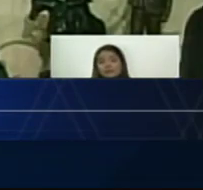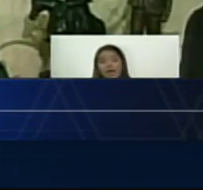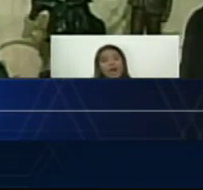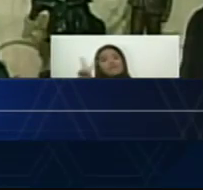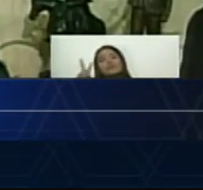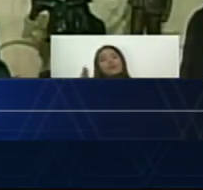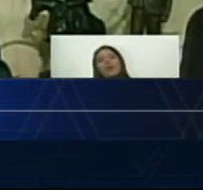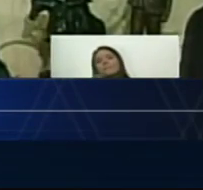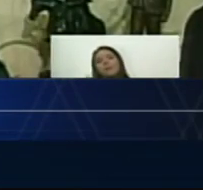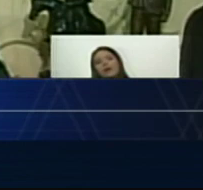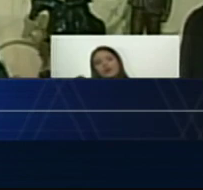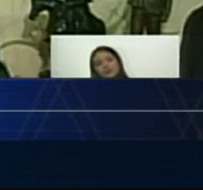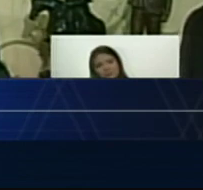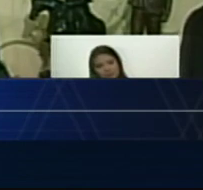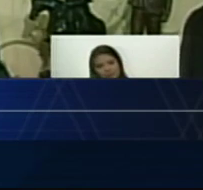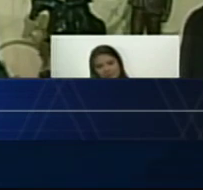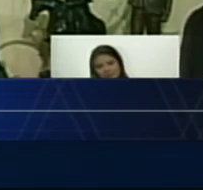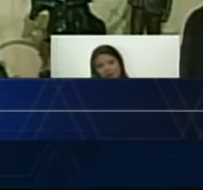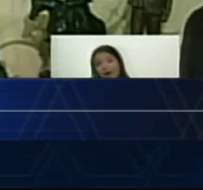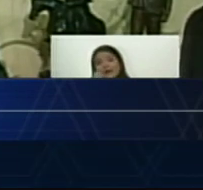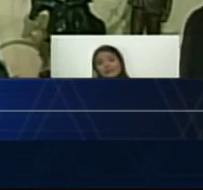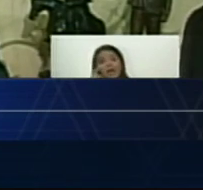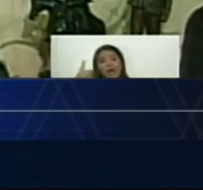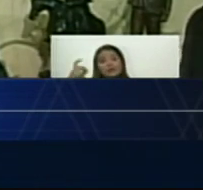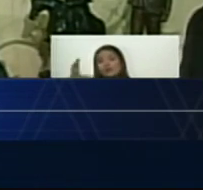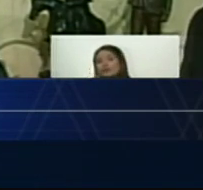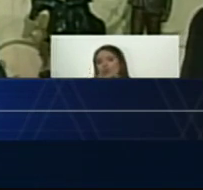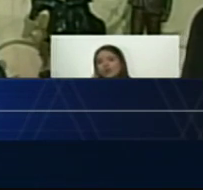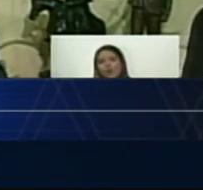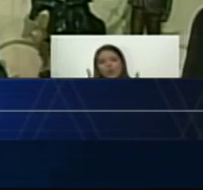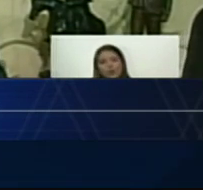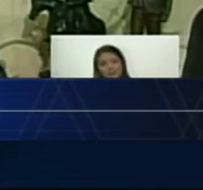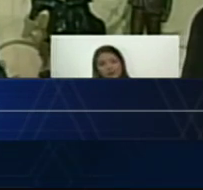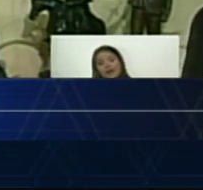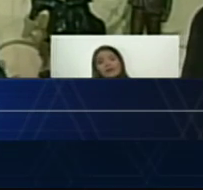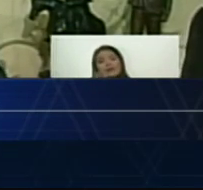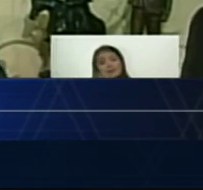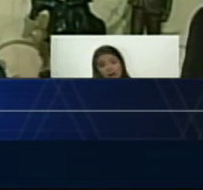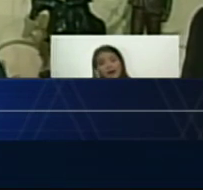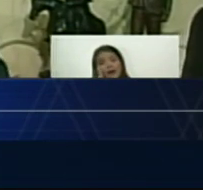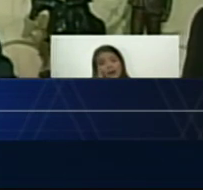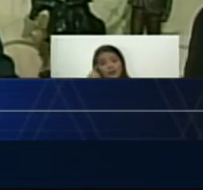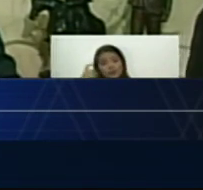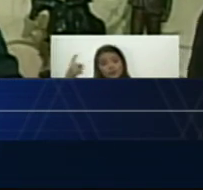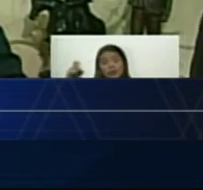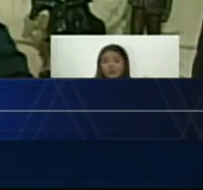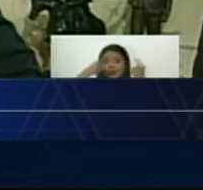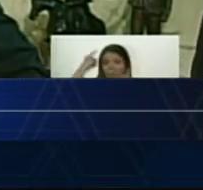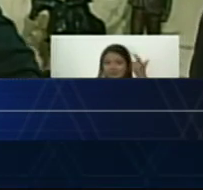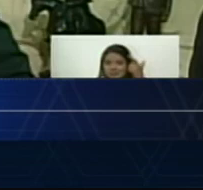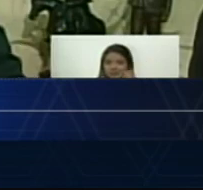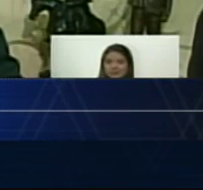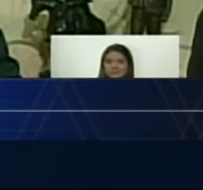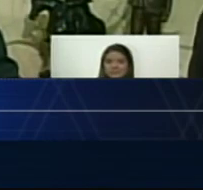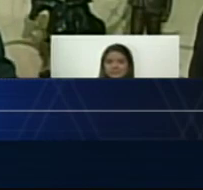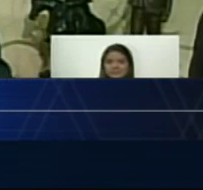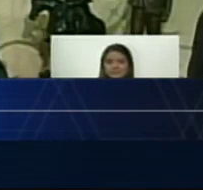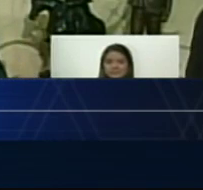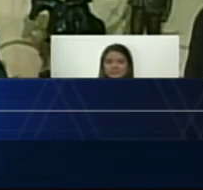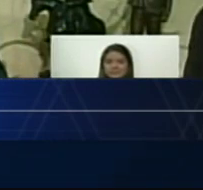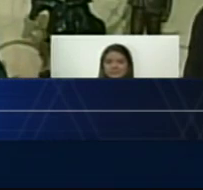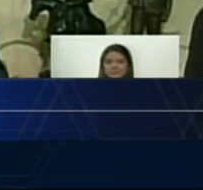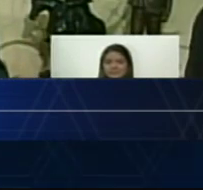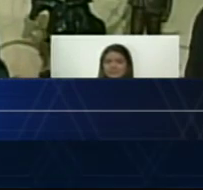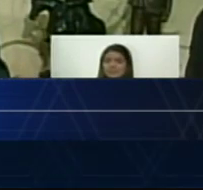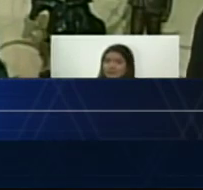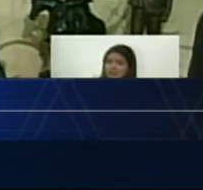todos y todos, como ha sido el sueño de los libertadores y como fue el sueño del comandante supremo Hugo Chávez Frías, y es sin